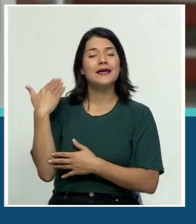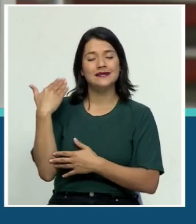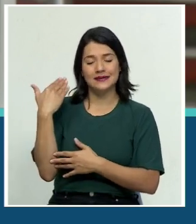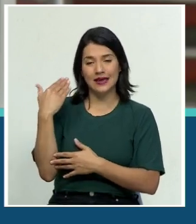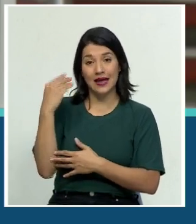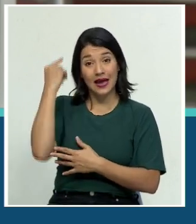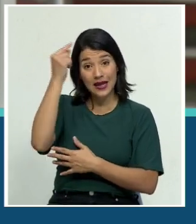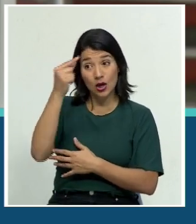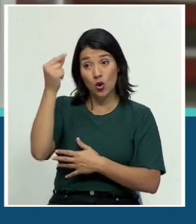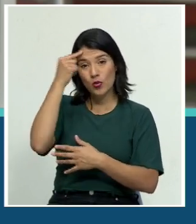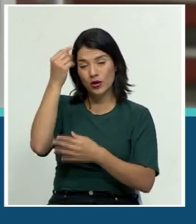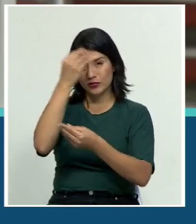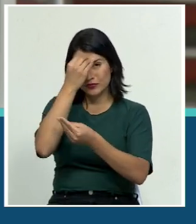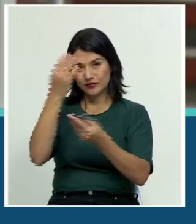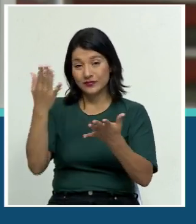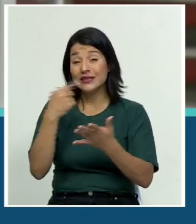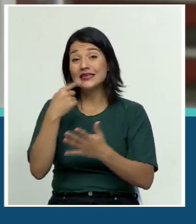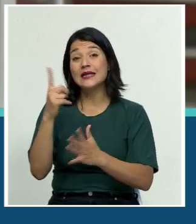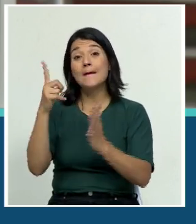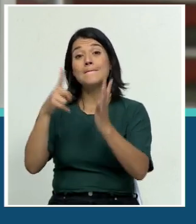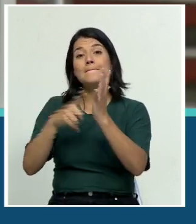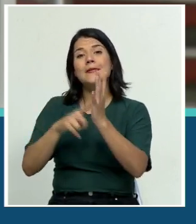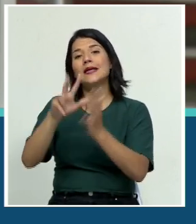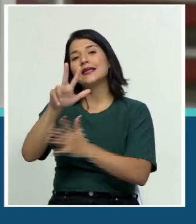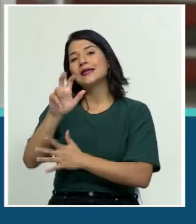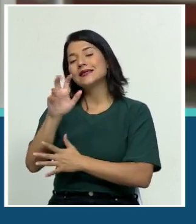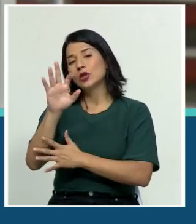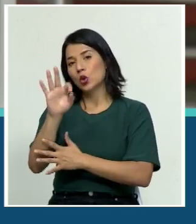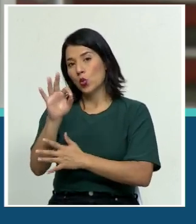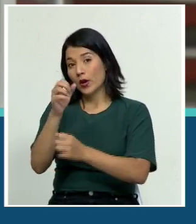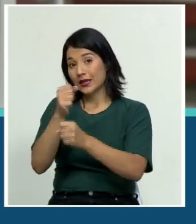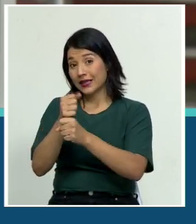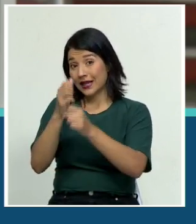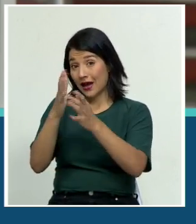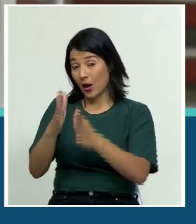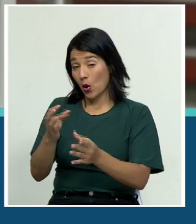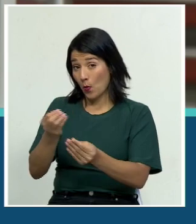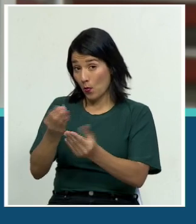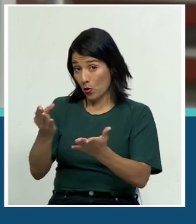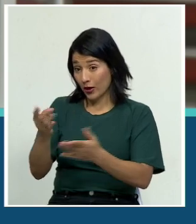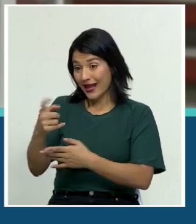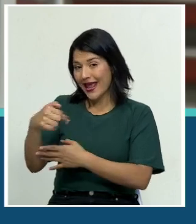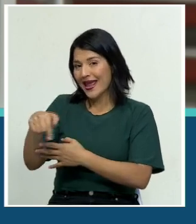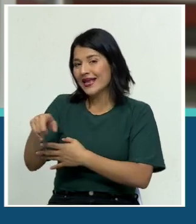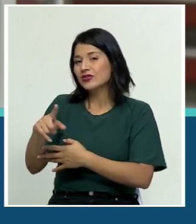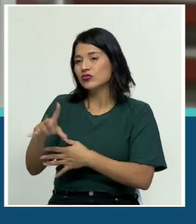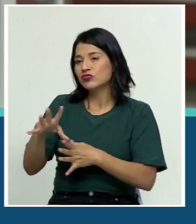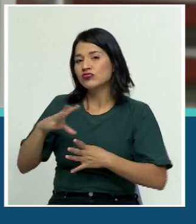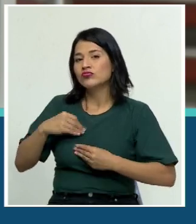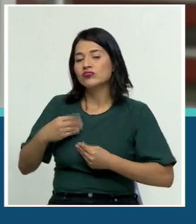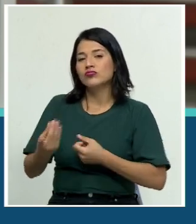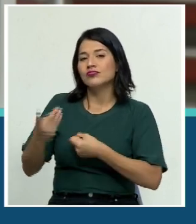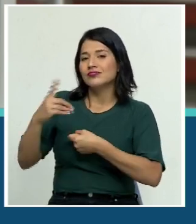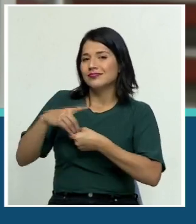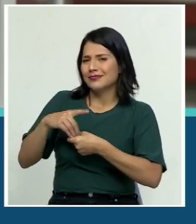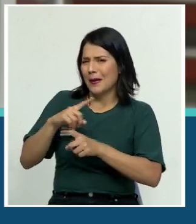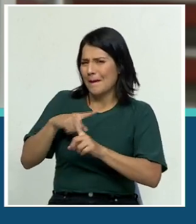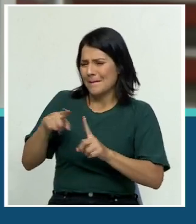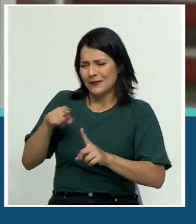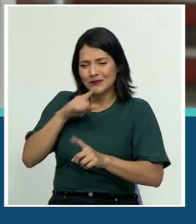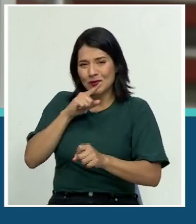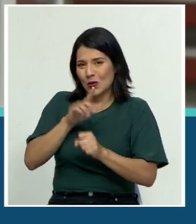informó que hay 1,309 funcionarios públicos que accedieron a este subsidio y que no contaban con los